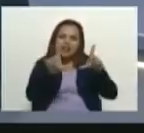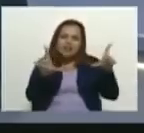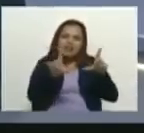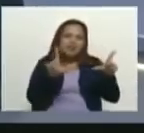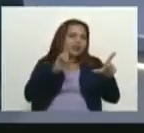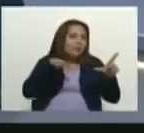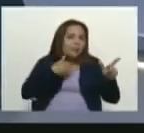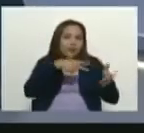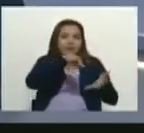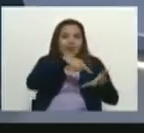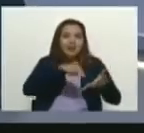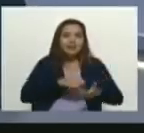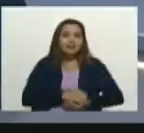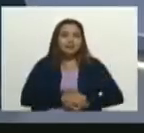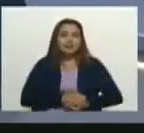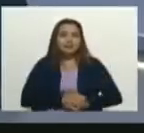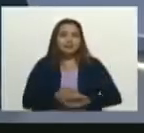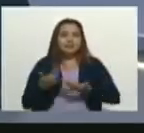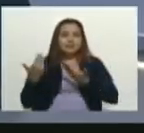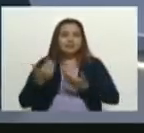entonces...